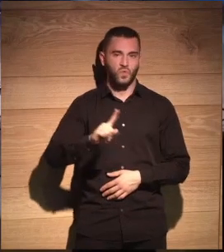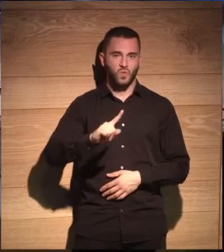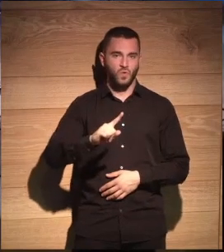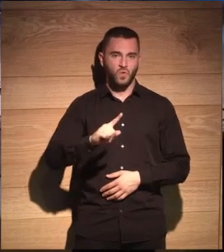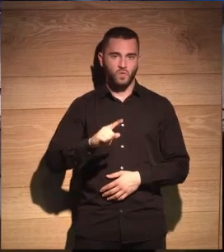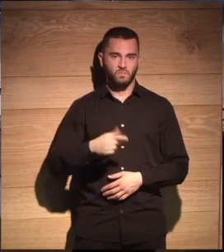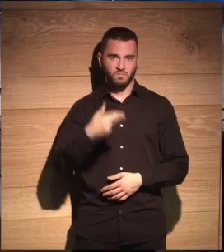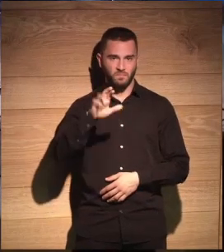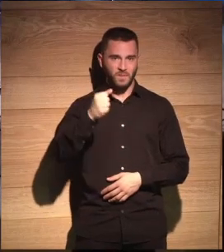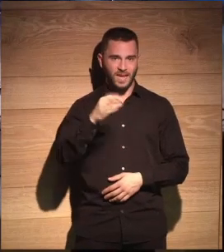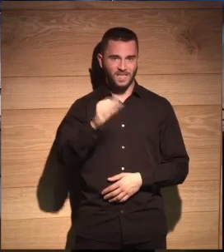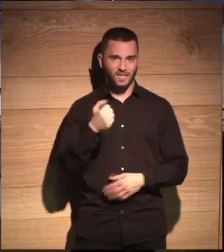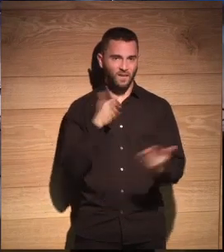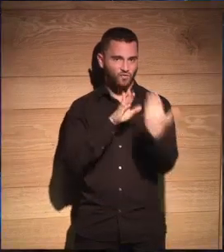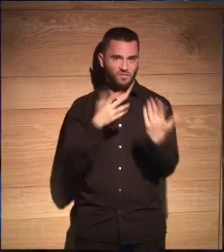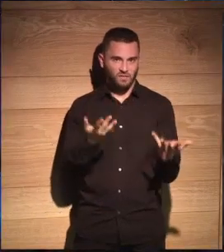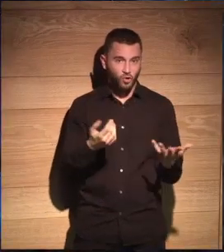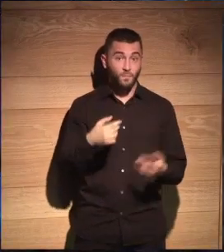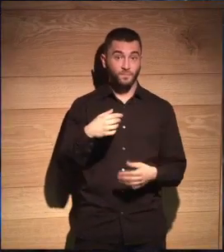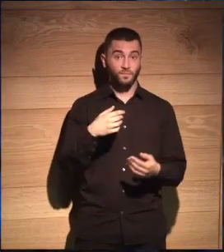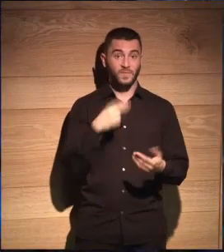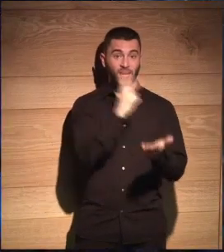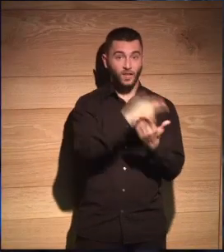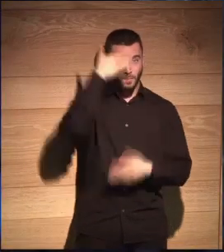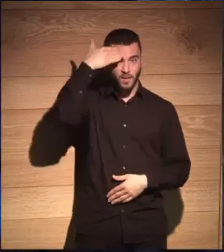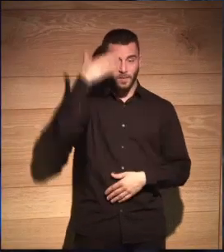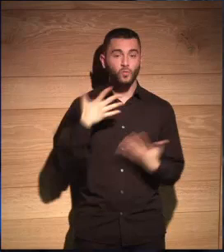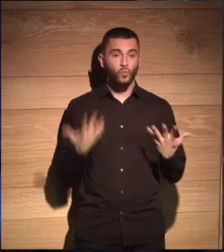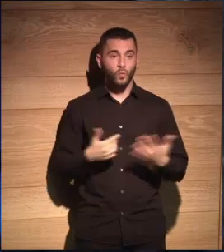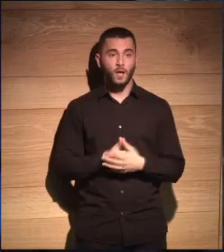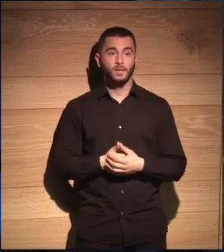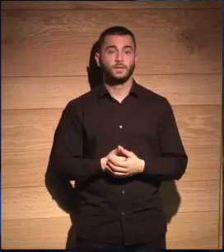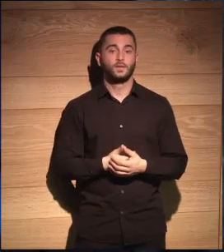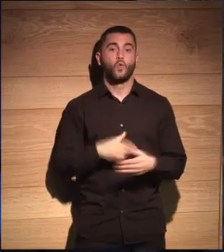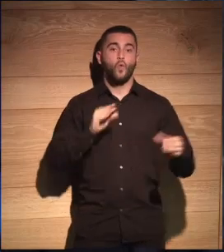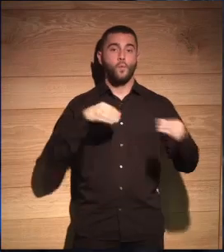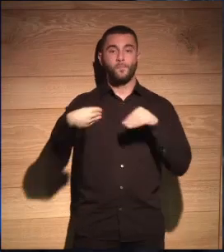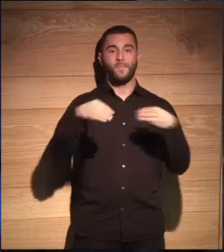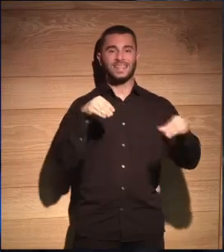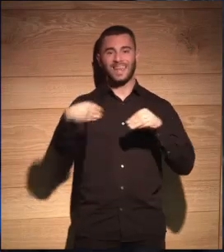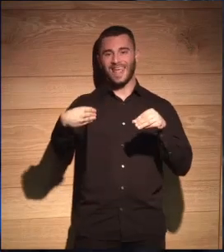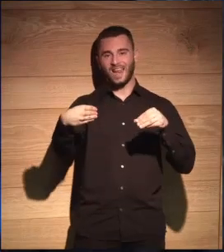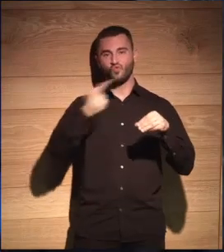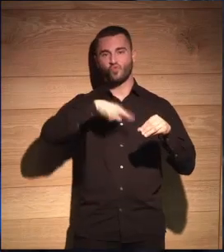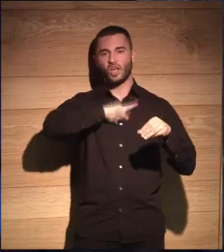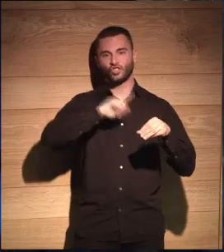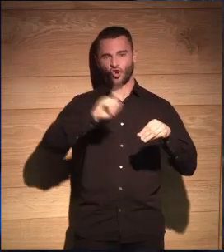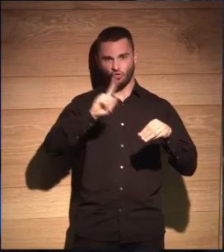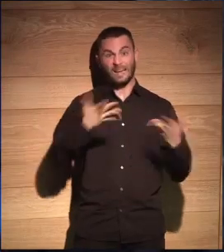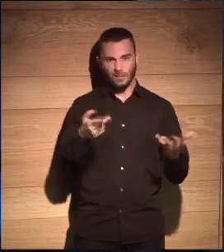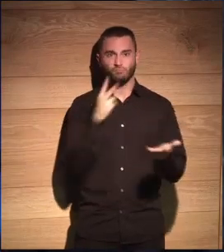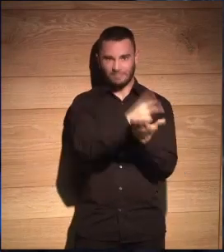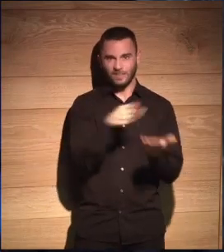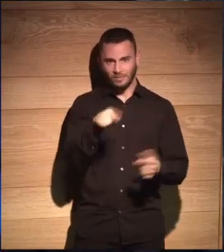afrontar Braxa. Quizás el principal reto ha sido el trabajar con un material que no era exclusivamente nuestro.